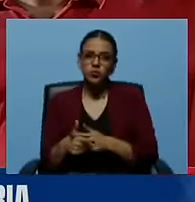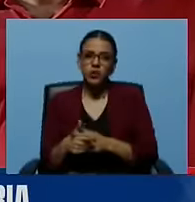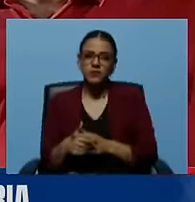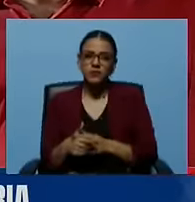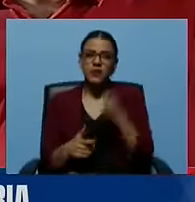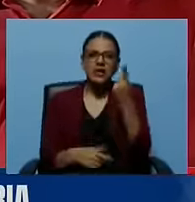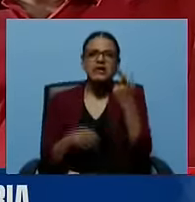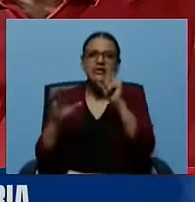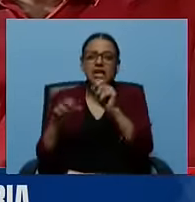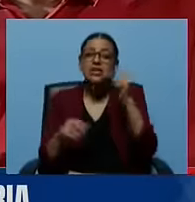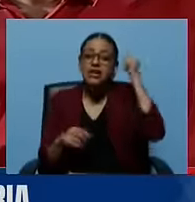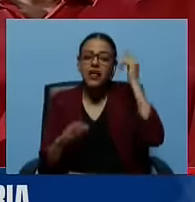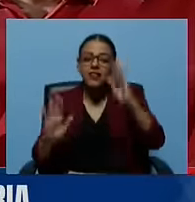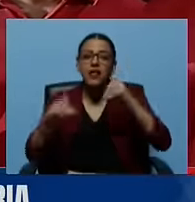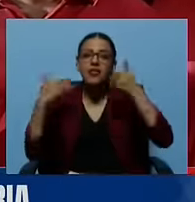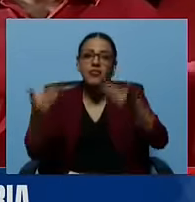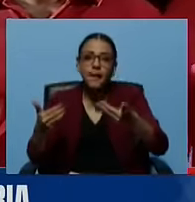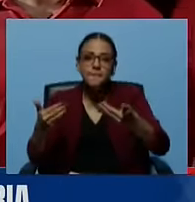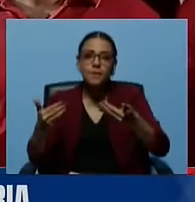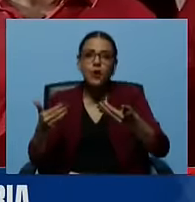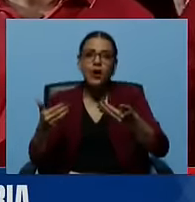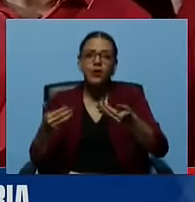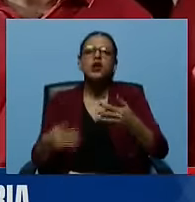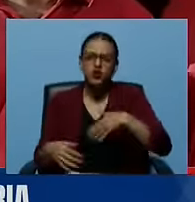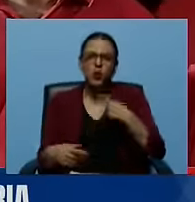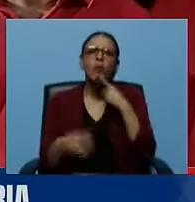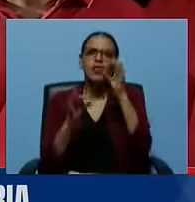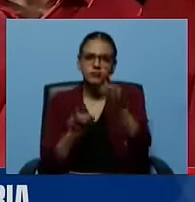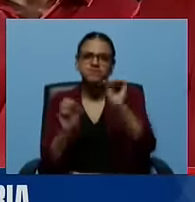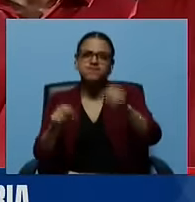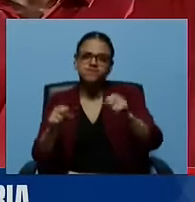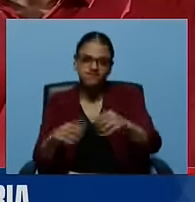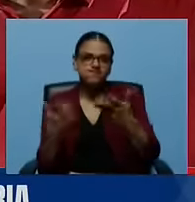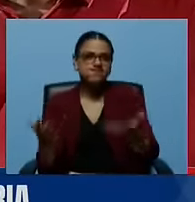60 días después, les puedo ratificar,